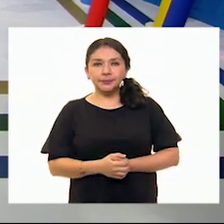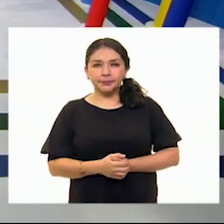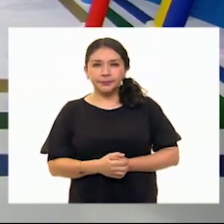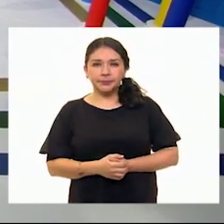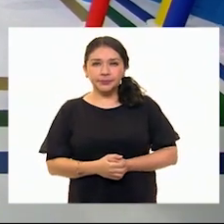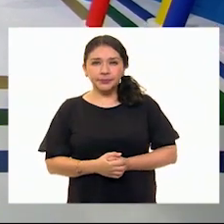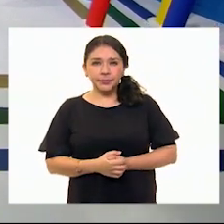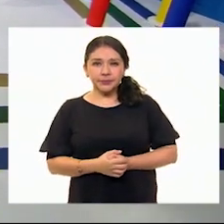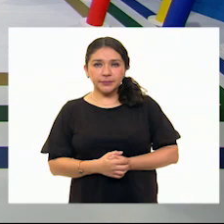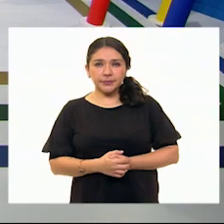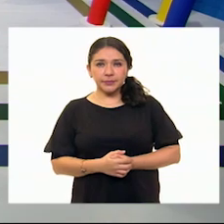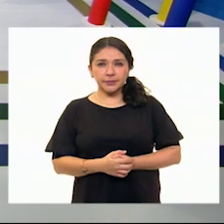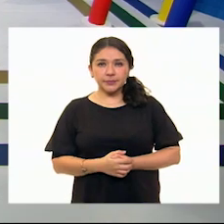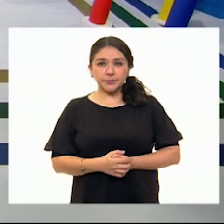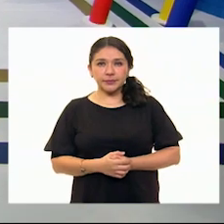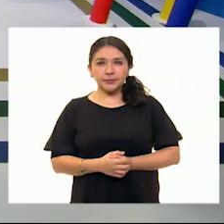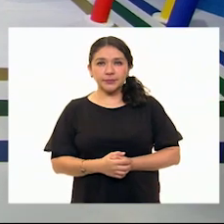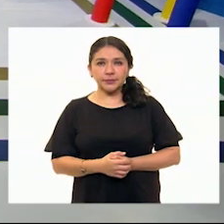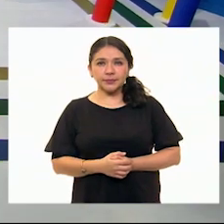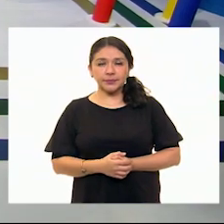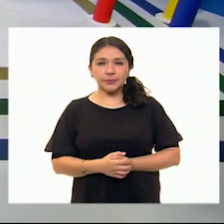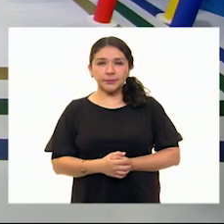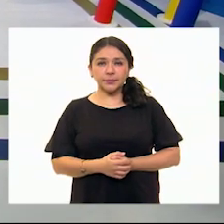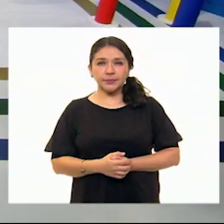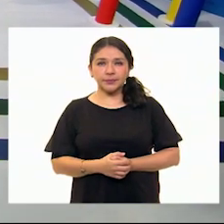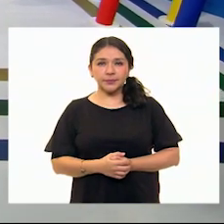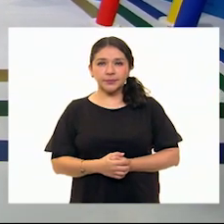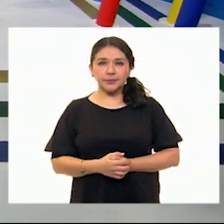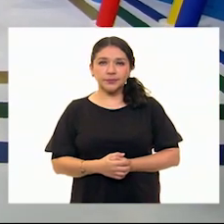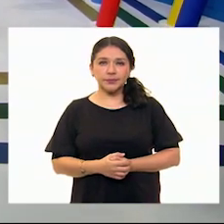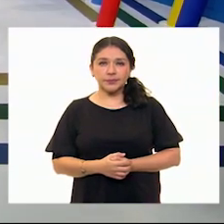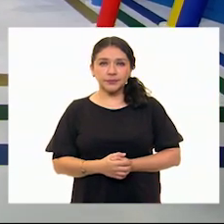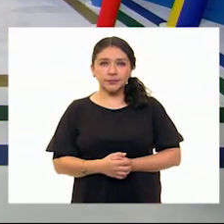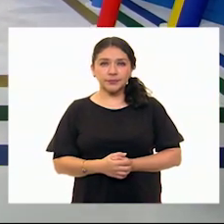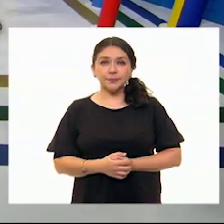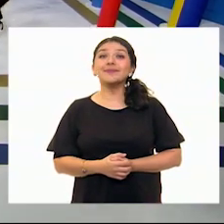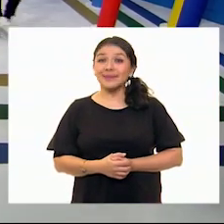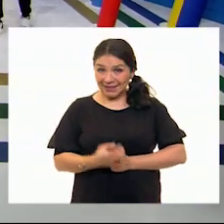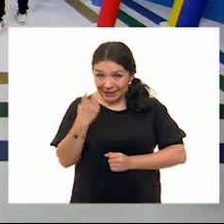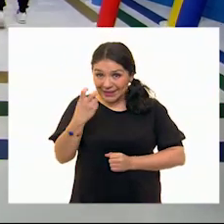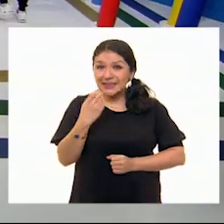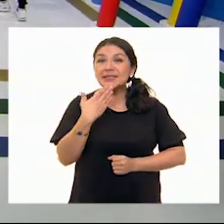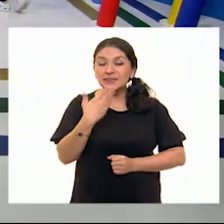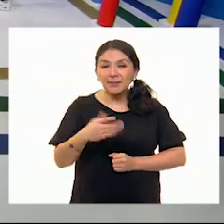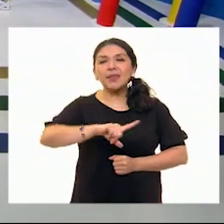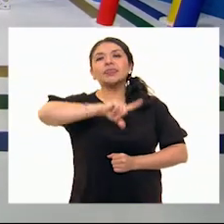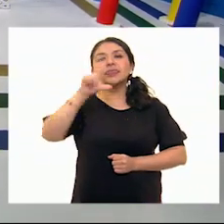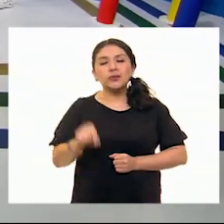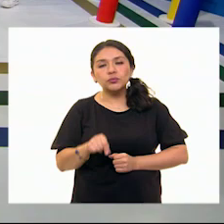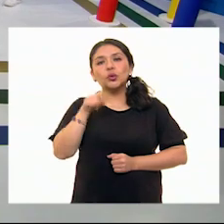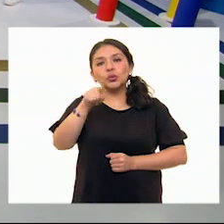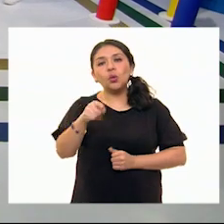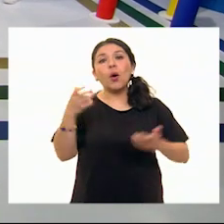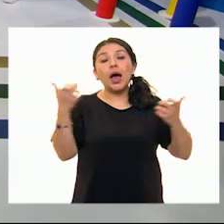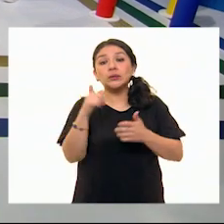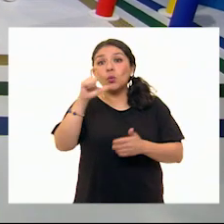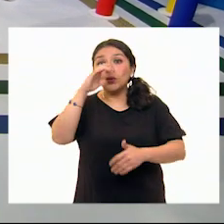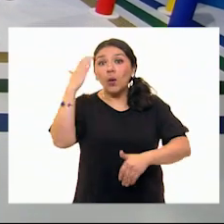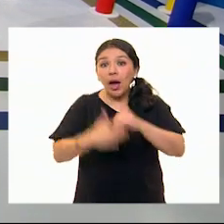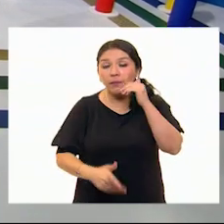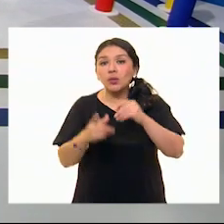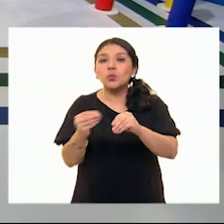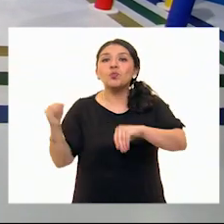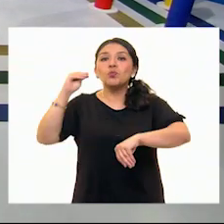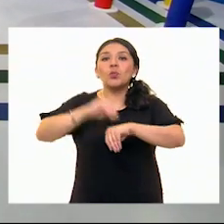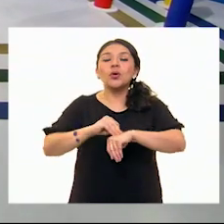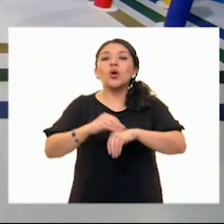paso por aquí. Ajá. Luego paso por aquí en medio. Medio. Y luego por aquí la salida. Exacto. Y después, al concluirlo, te vas a ubicar